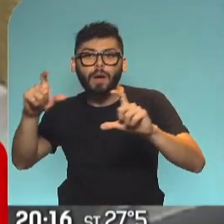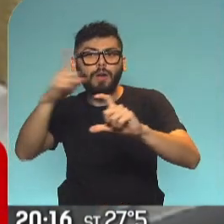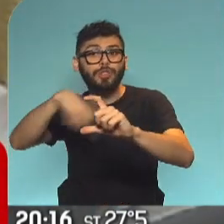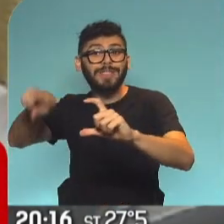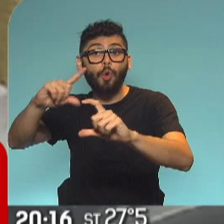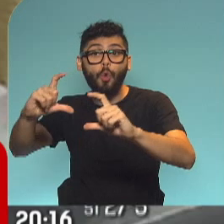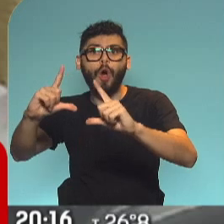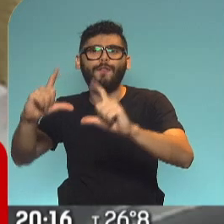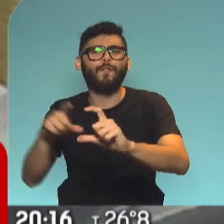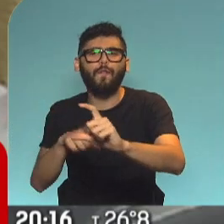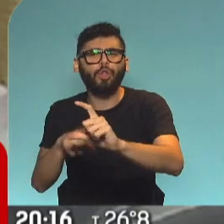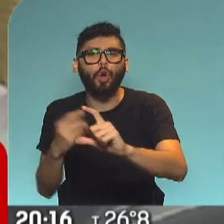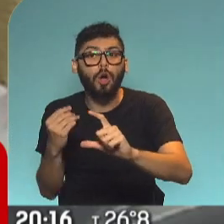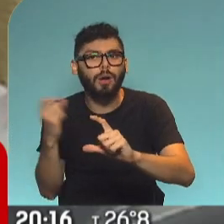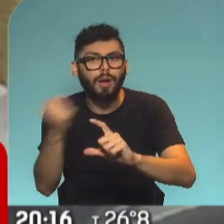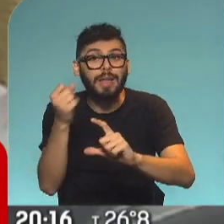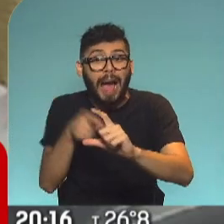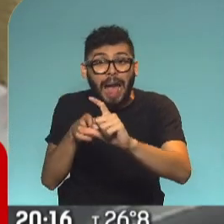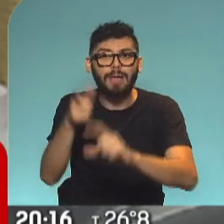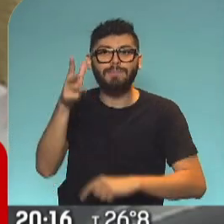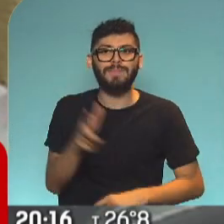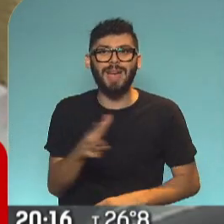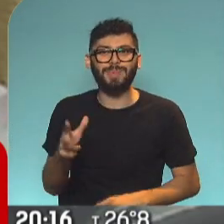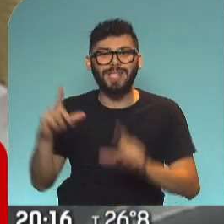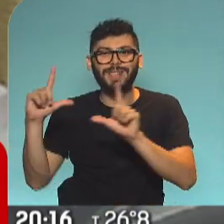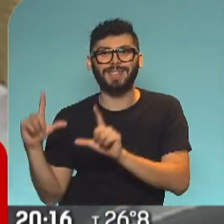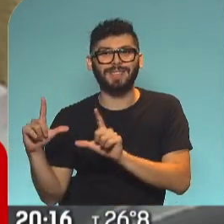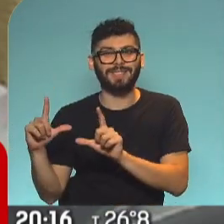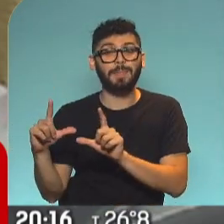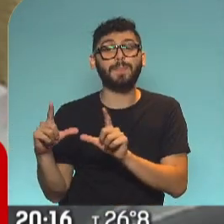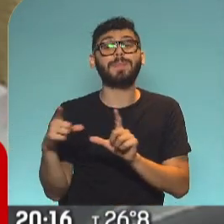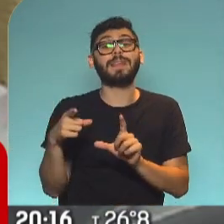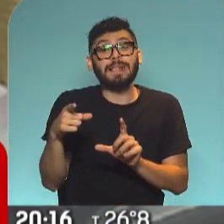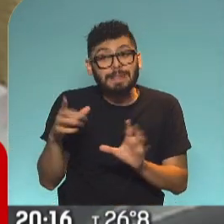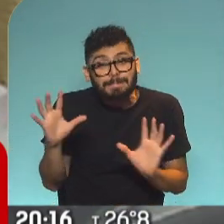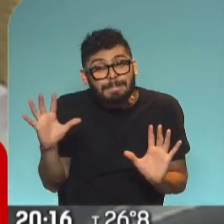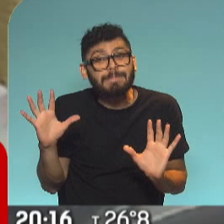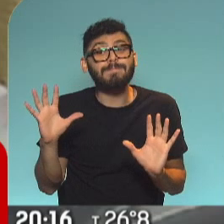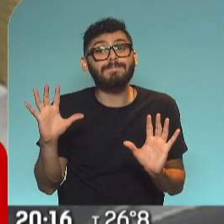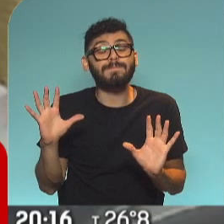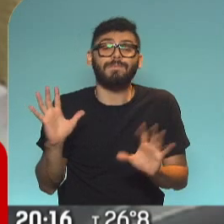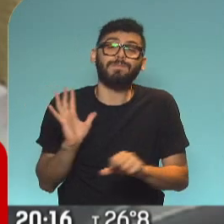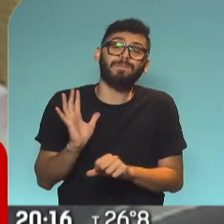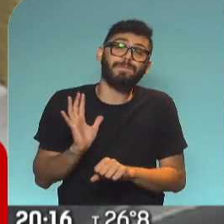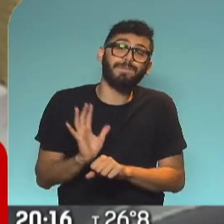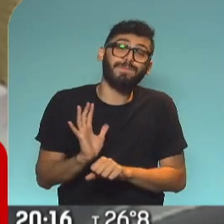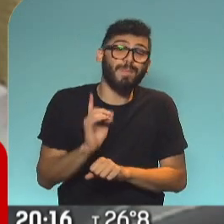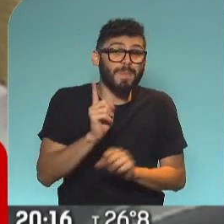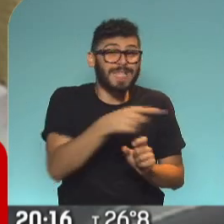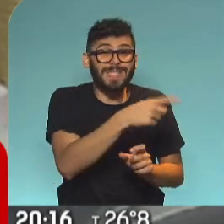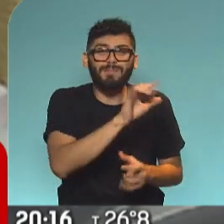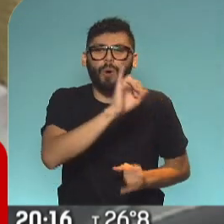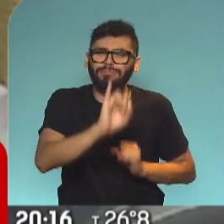bueno, ahí detrás, esa imagen está el Papa Francisco. Y tal vez es una manera, si se quiere, de marcar esto que nos